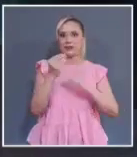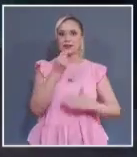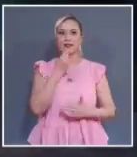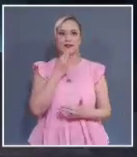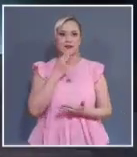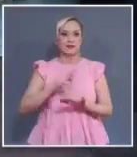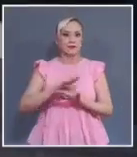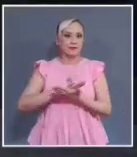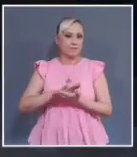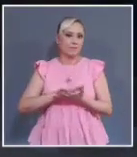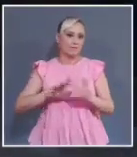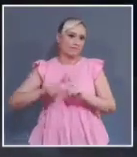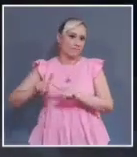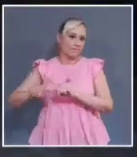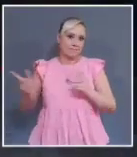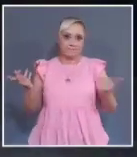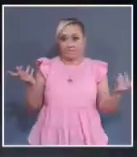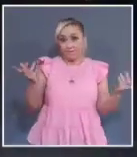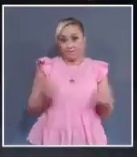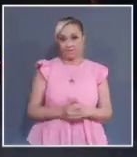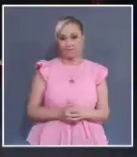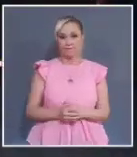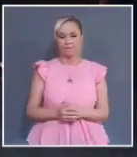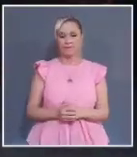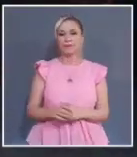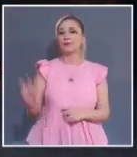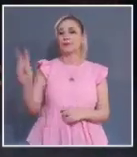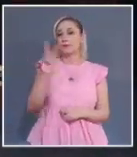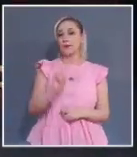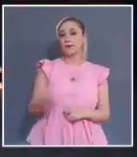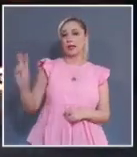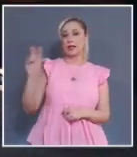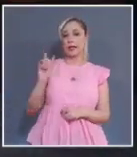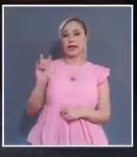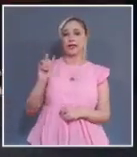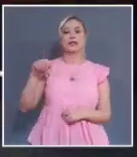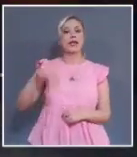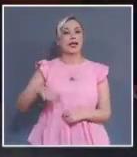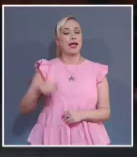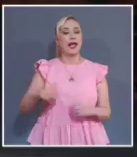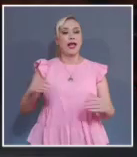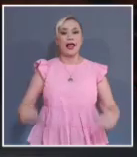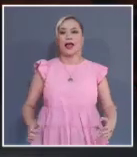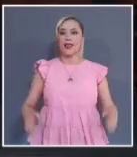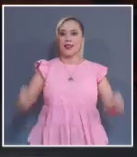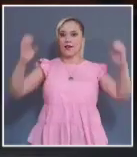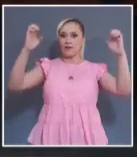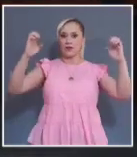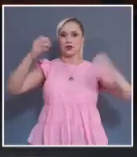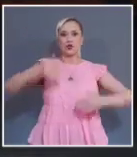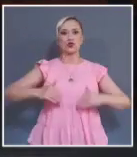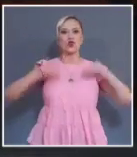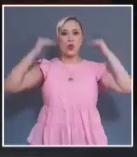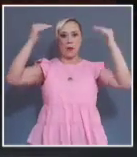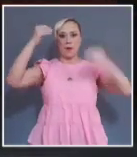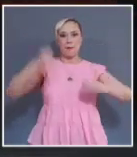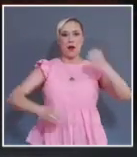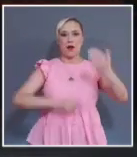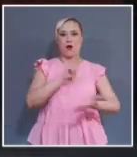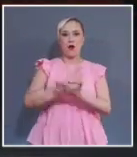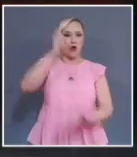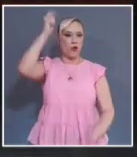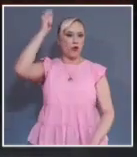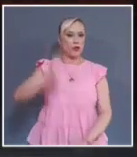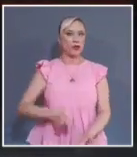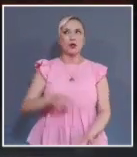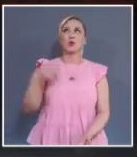Y este viernes el edificio sede de la Suprema Corte en Pino Suárez número 2, que resguarda la memoria jurídica del país y un invaluable patrimonio